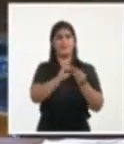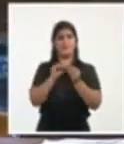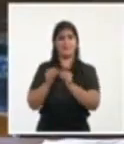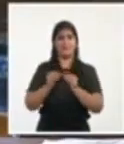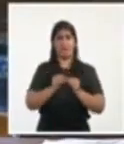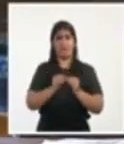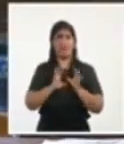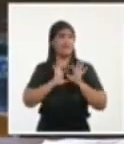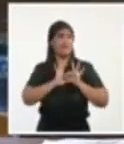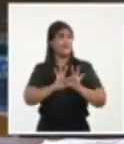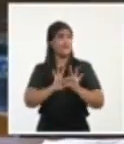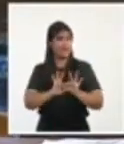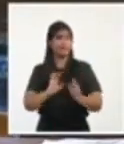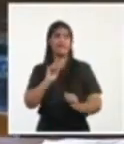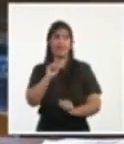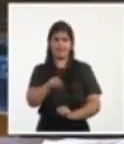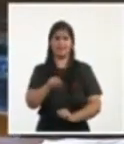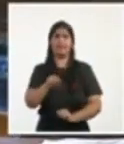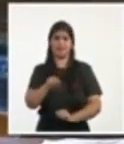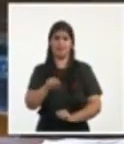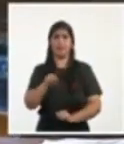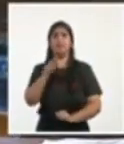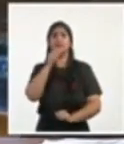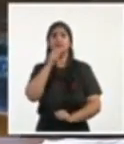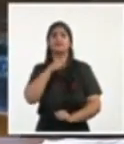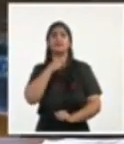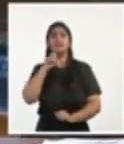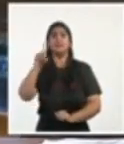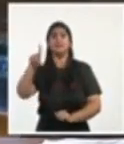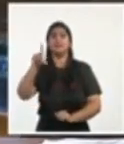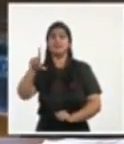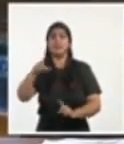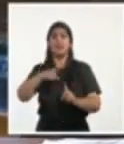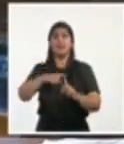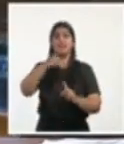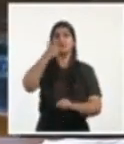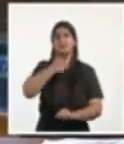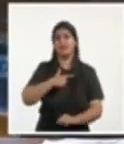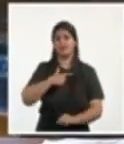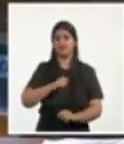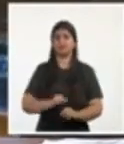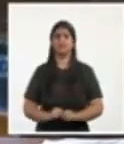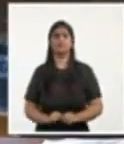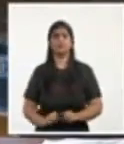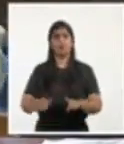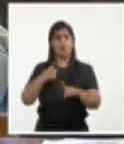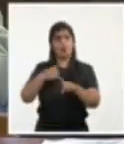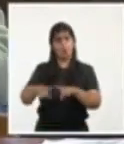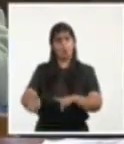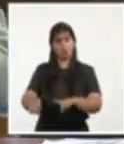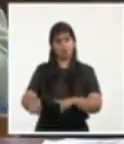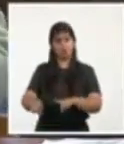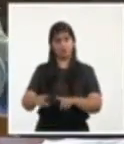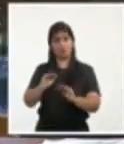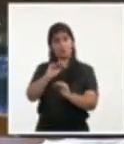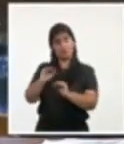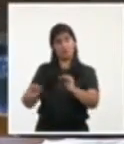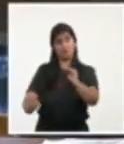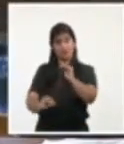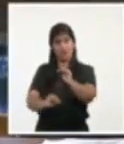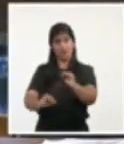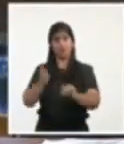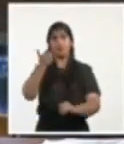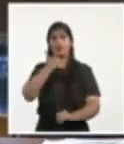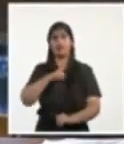menor respuesta a los anticuerpos adquiridos en la infección natural o a las vacunas. Si lo llevo a una